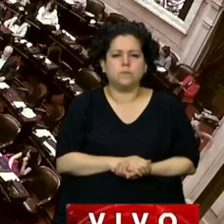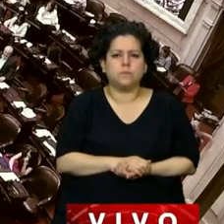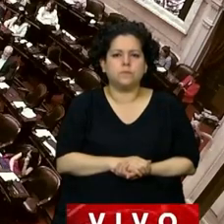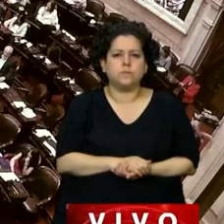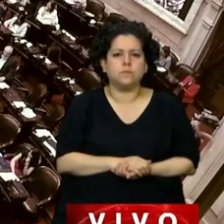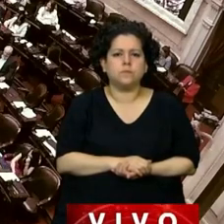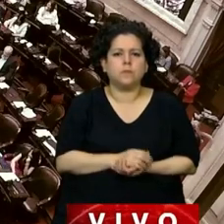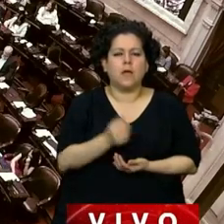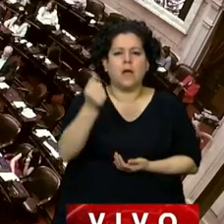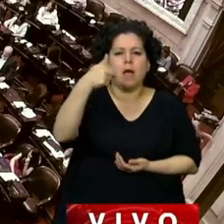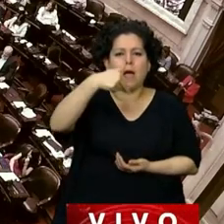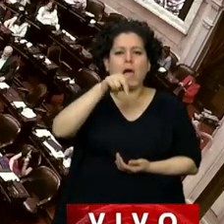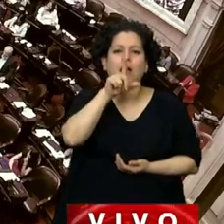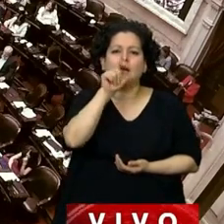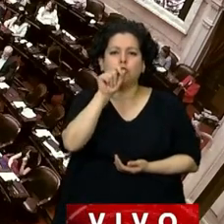Antola, señor presidente.